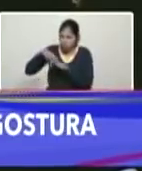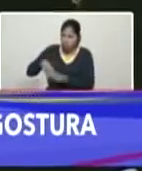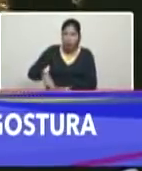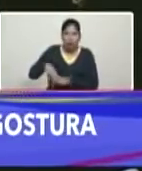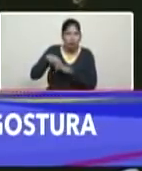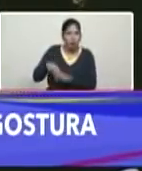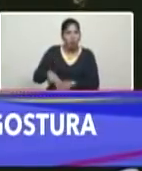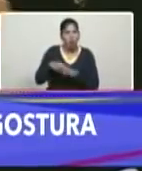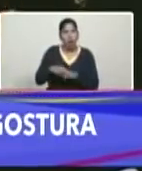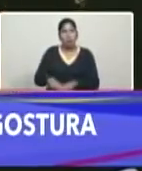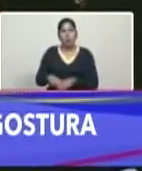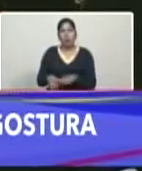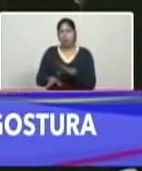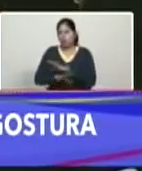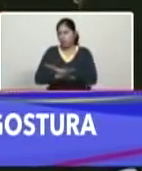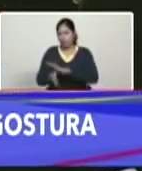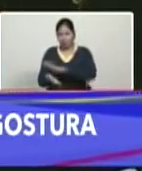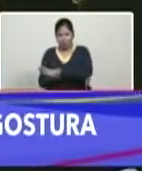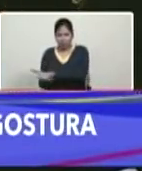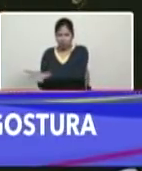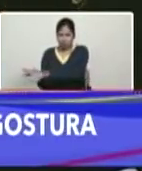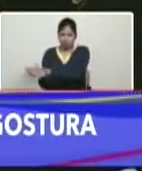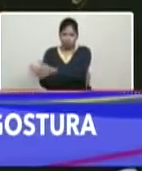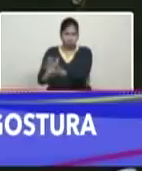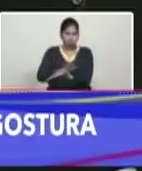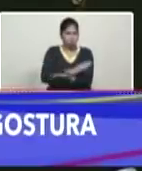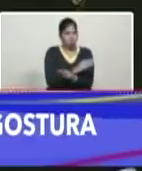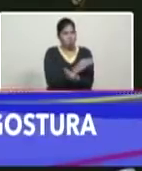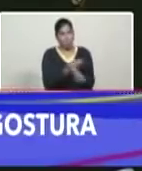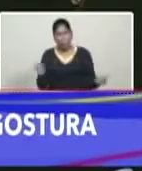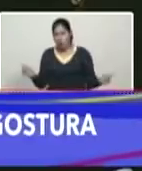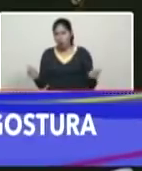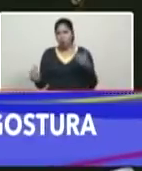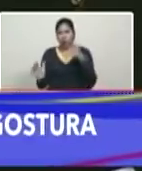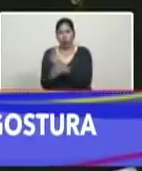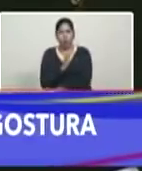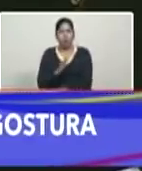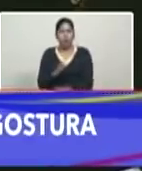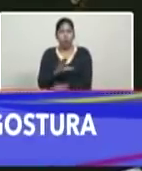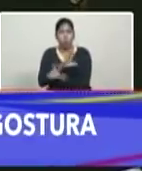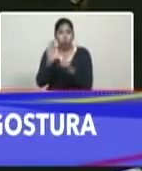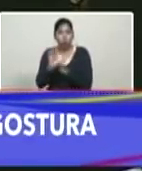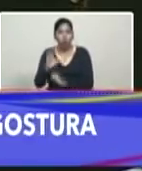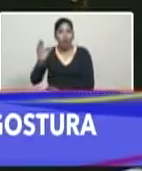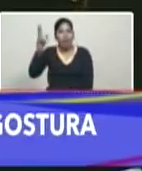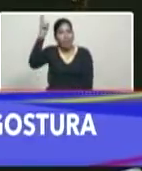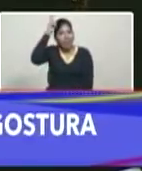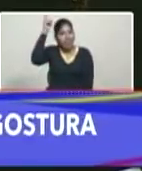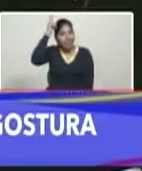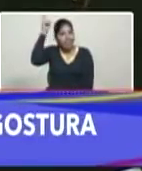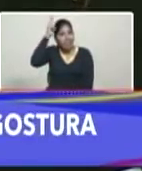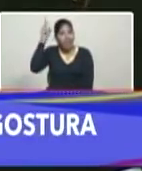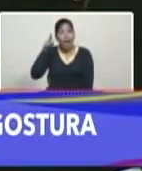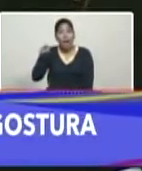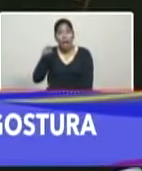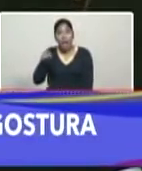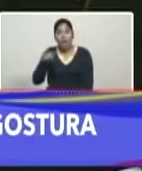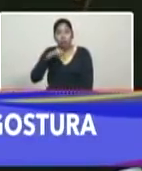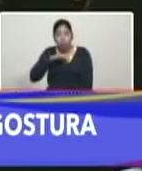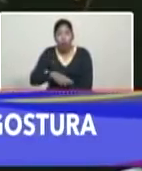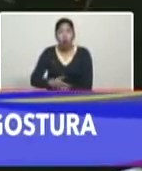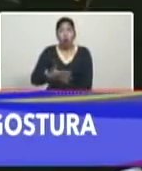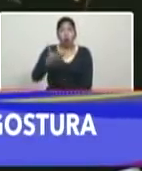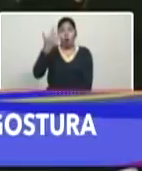con todos los vestigios de la cultura originaria de los pueblos indígenas, dueños ancestrales de nuestra